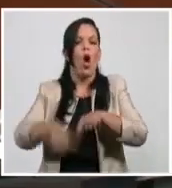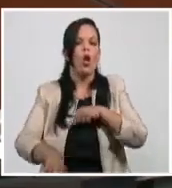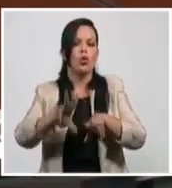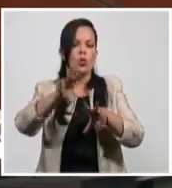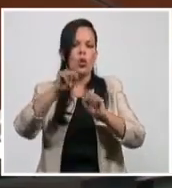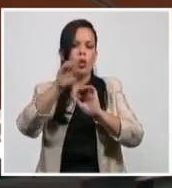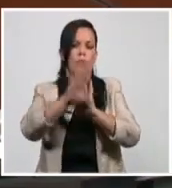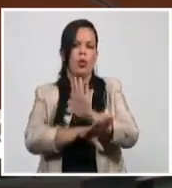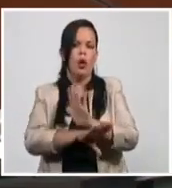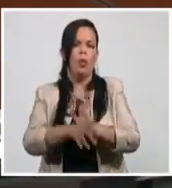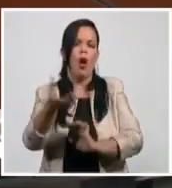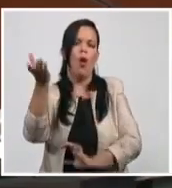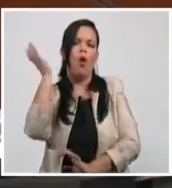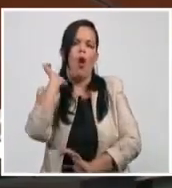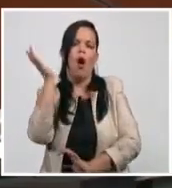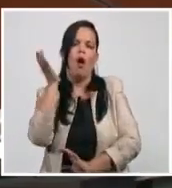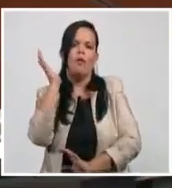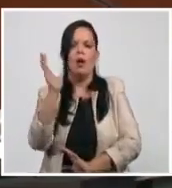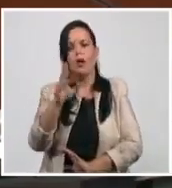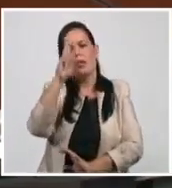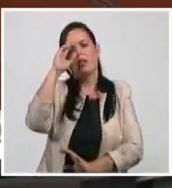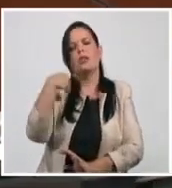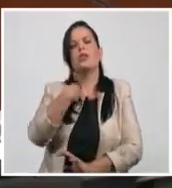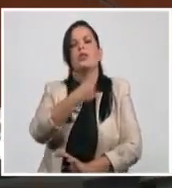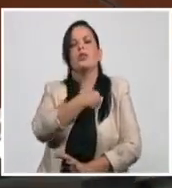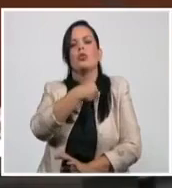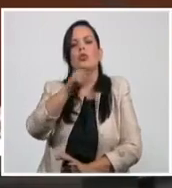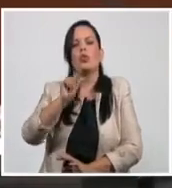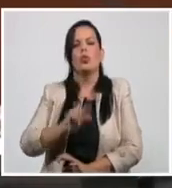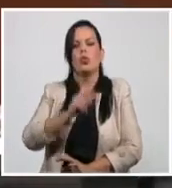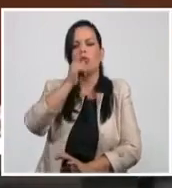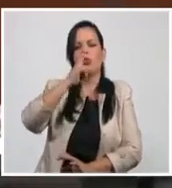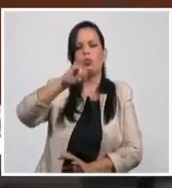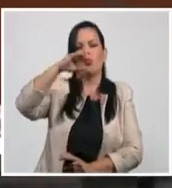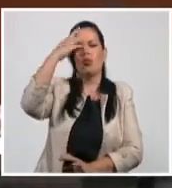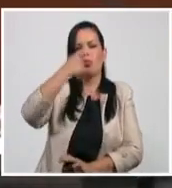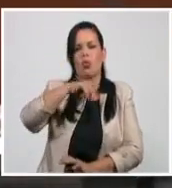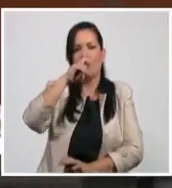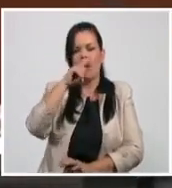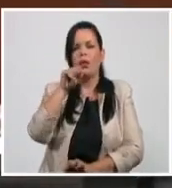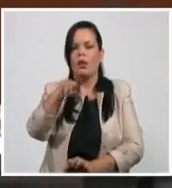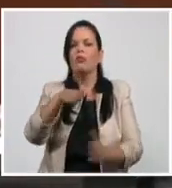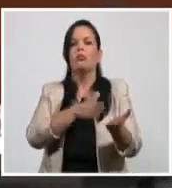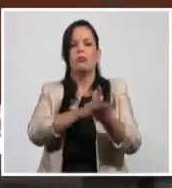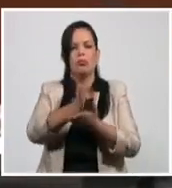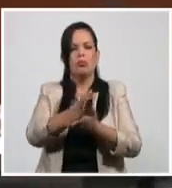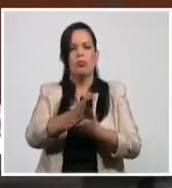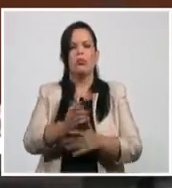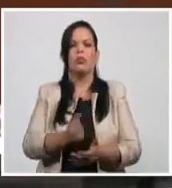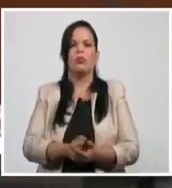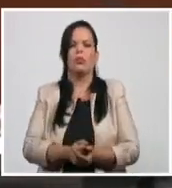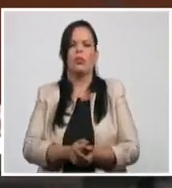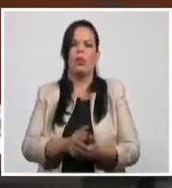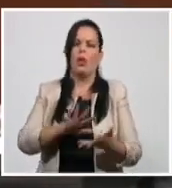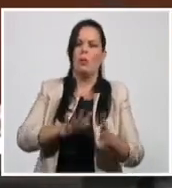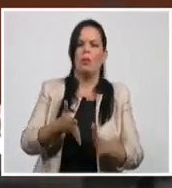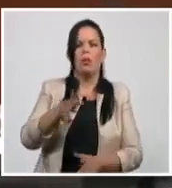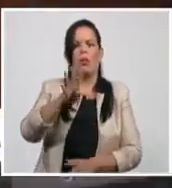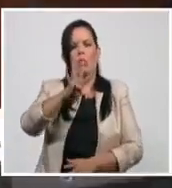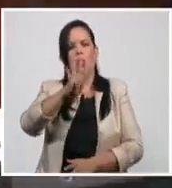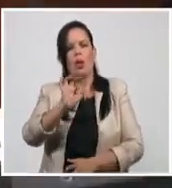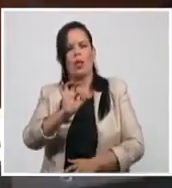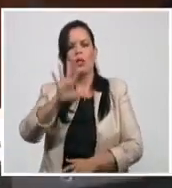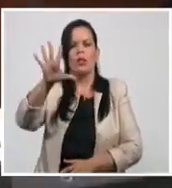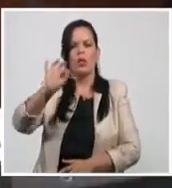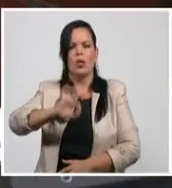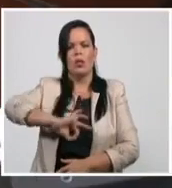casas ha sido de vital importancia para el acompañamiento de la información a la población y se ha sostenido igual entre 40 y 50% de la